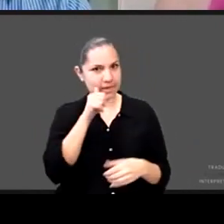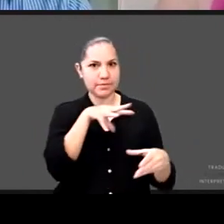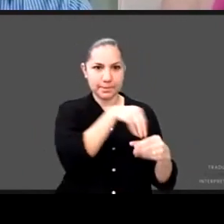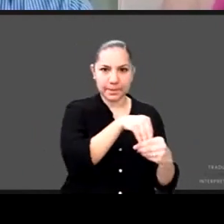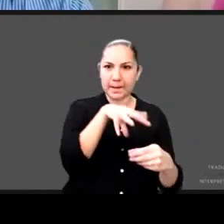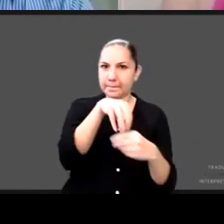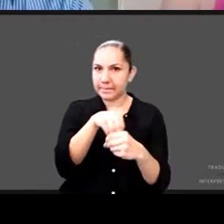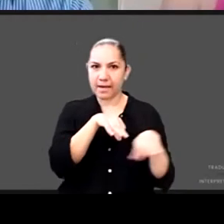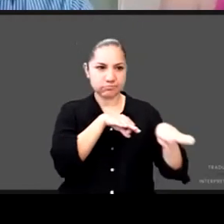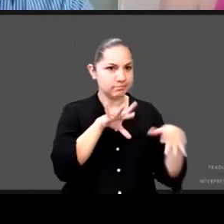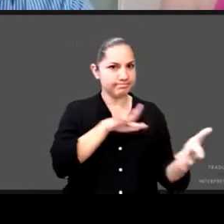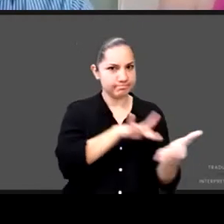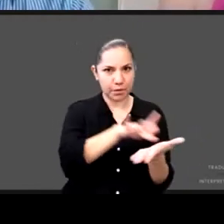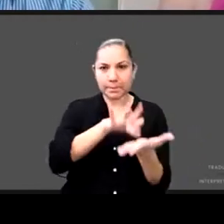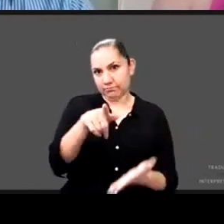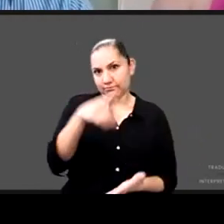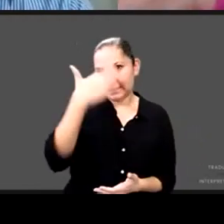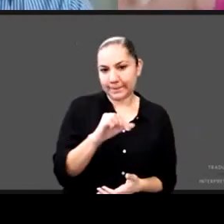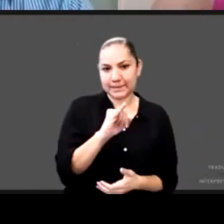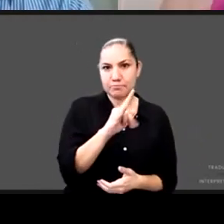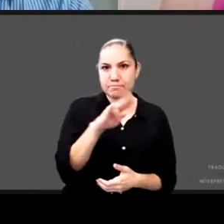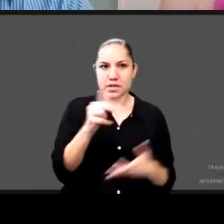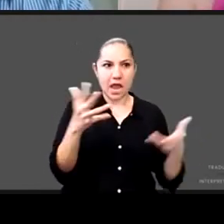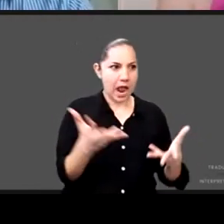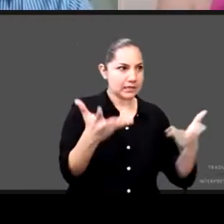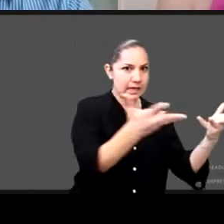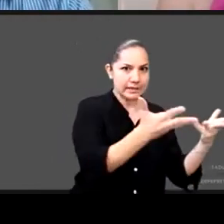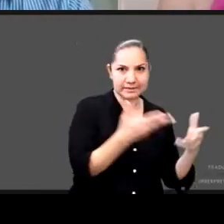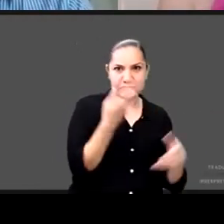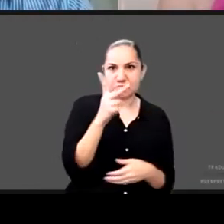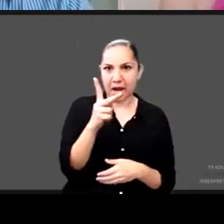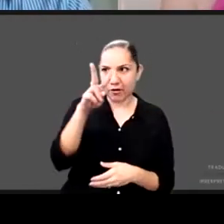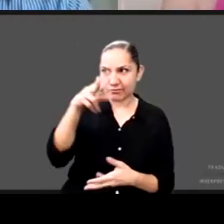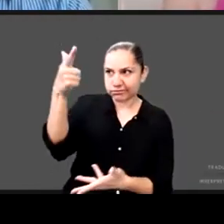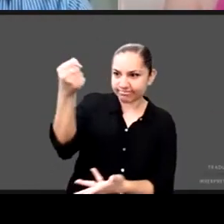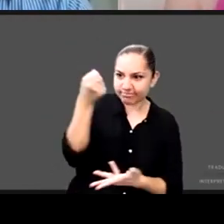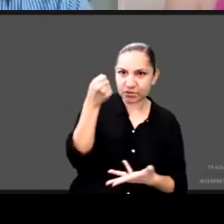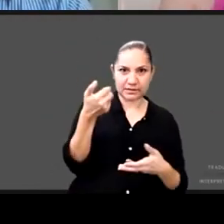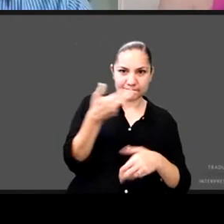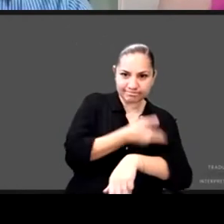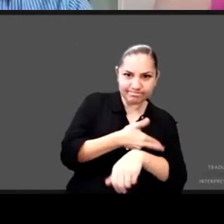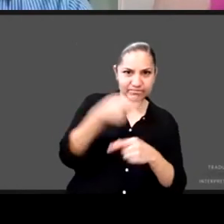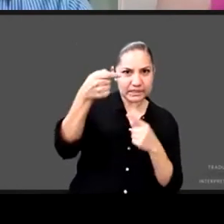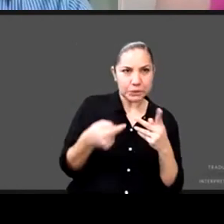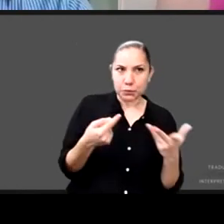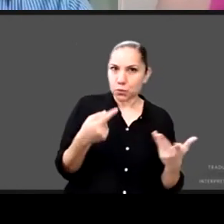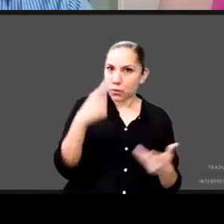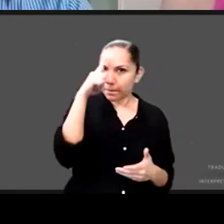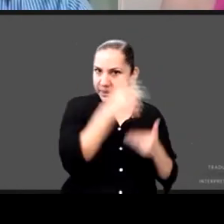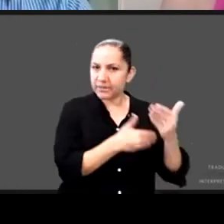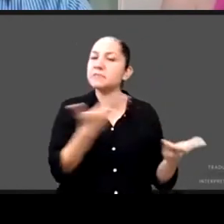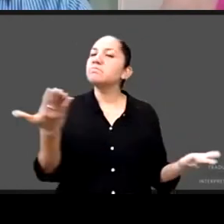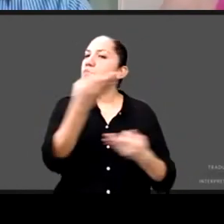por hacer mucho con muy poco, ¿no? Aprovecho dar la bienvenida también a todos los CIPINAs estatales, municipales, a los DIF, a las